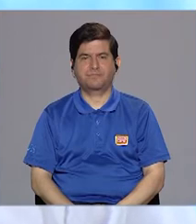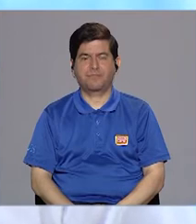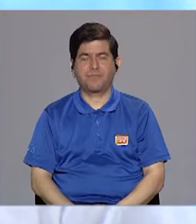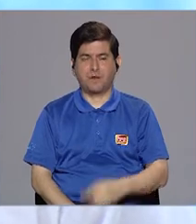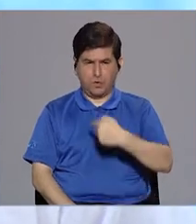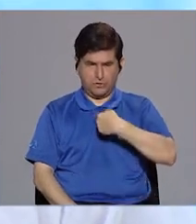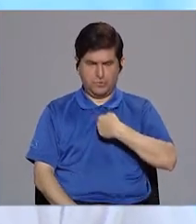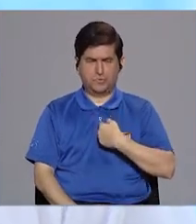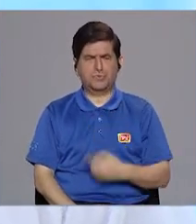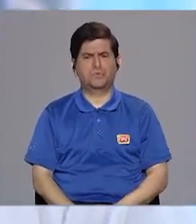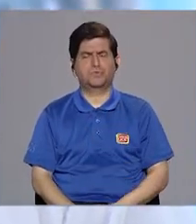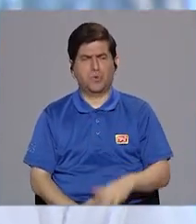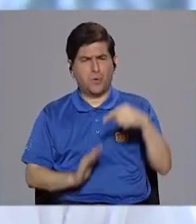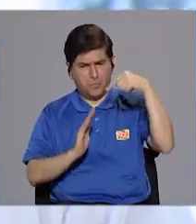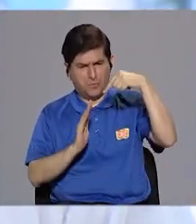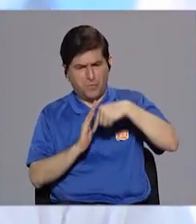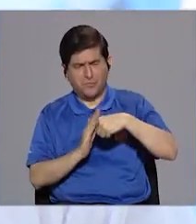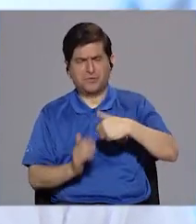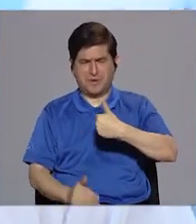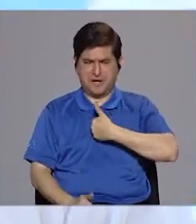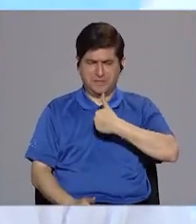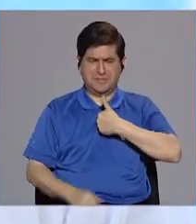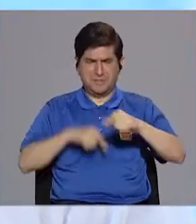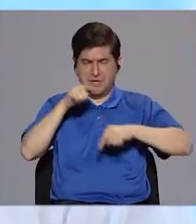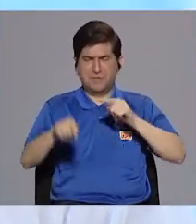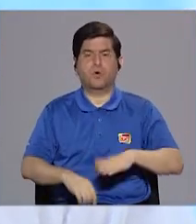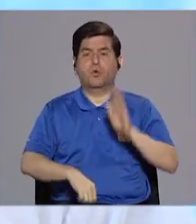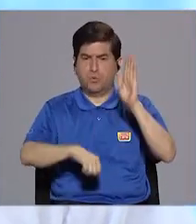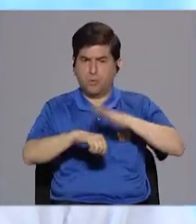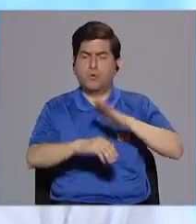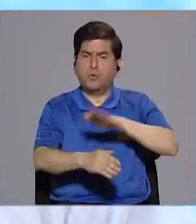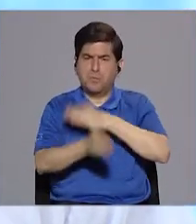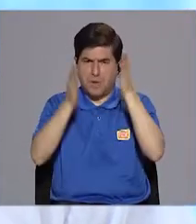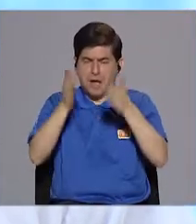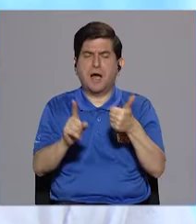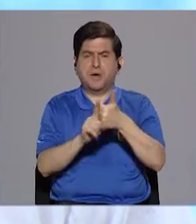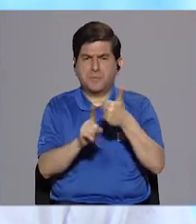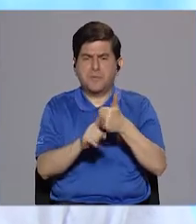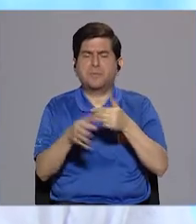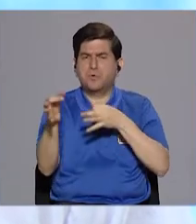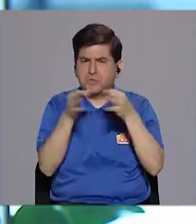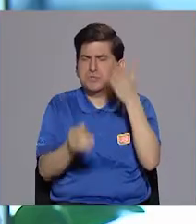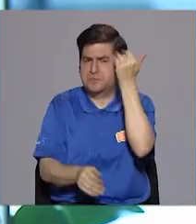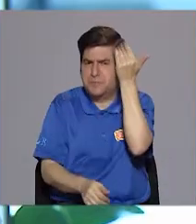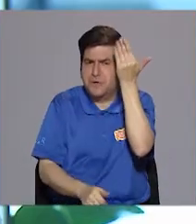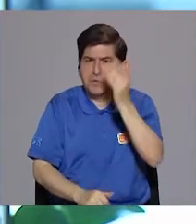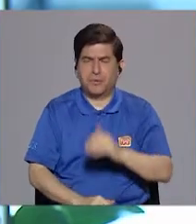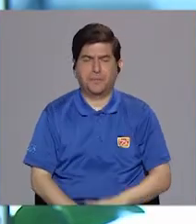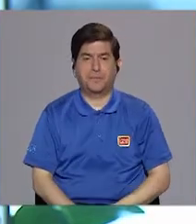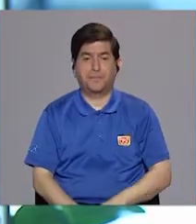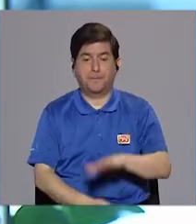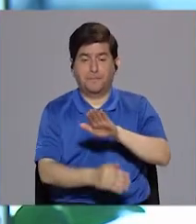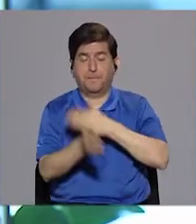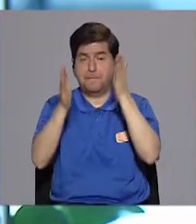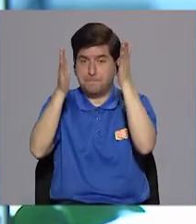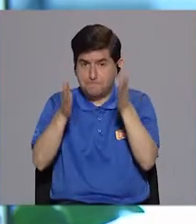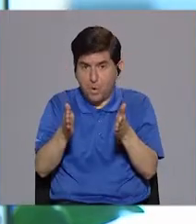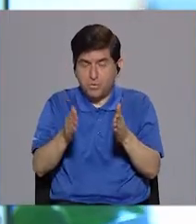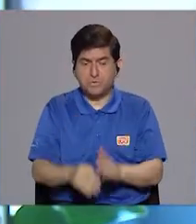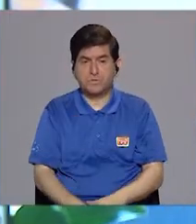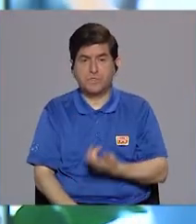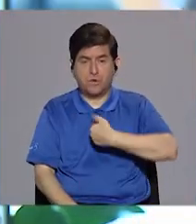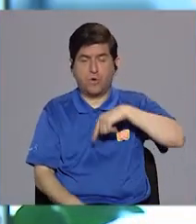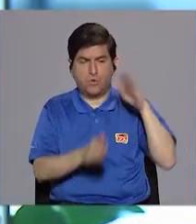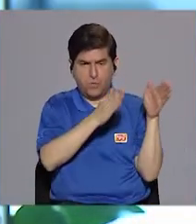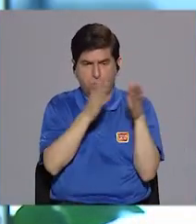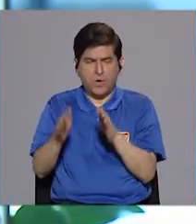Soy muy autocrítico yo. Primero pongo un poco de culpabilidad a los músicos. Y le explico por qué. Uh-huh. Un músico en